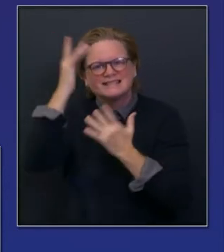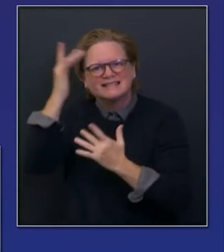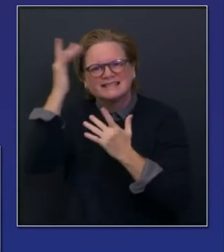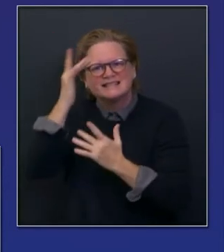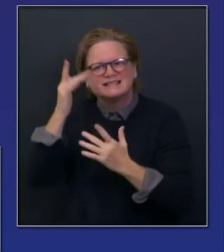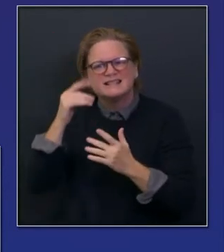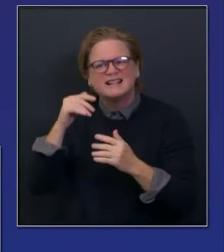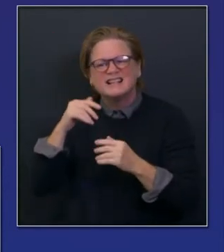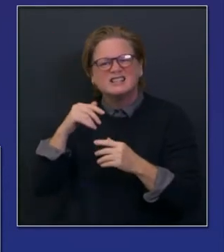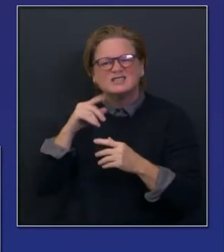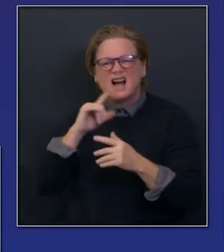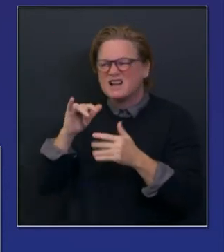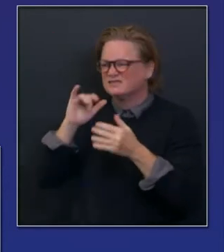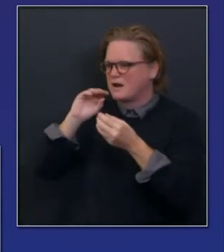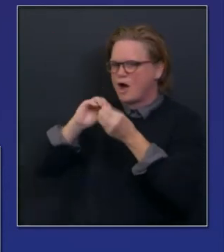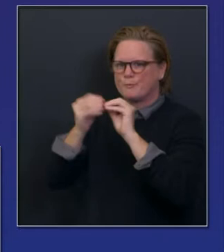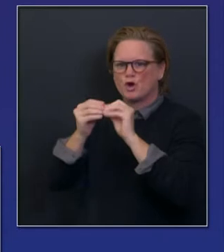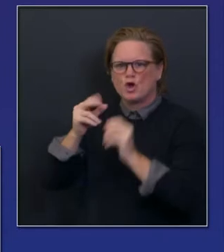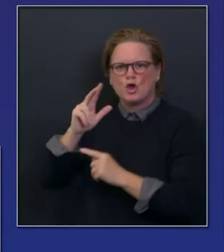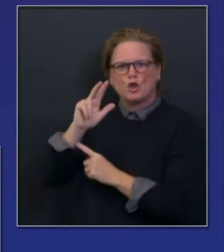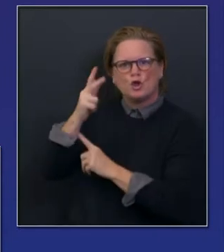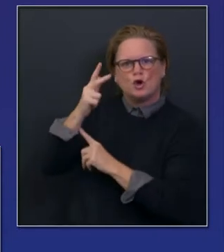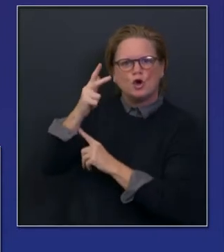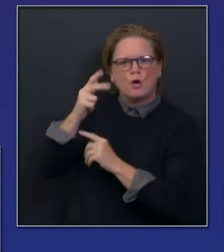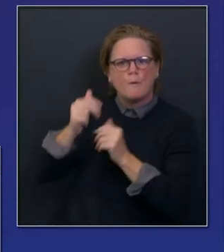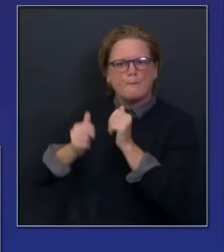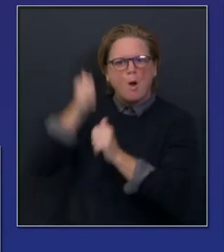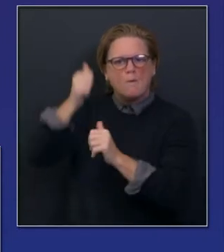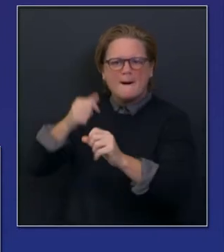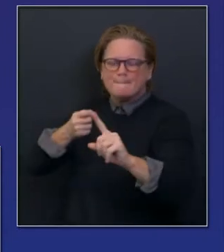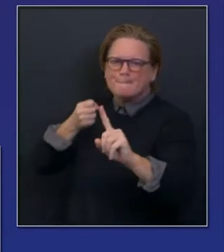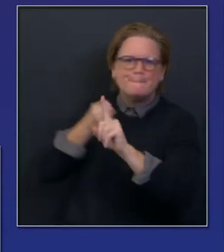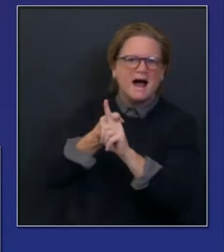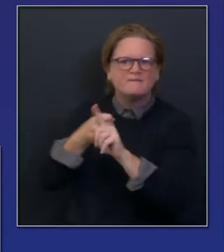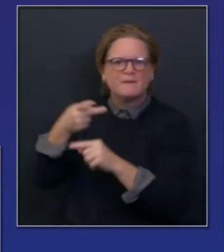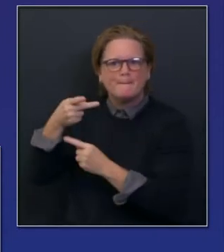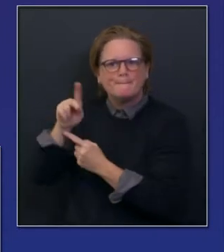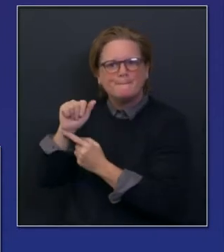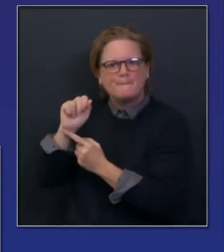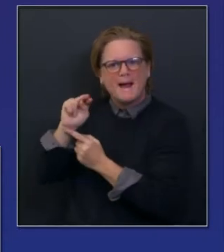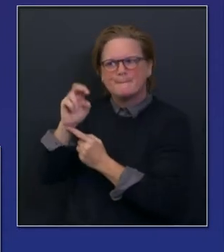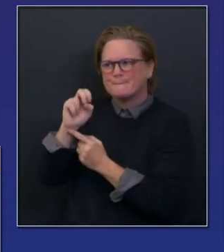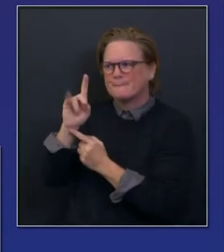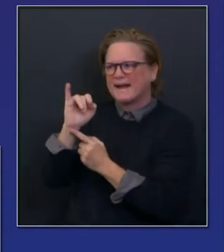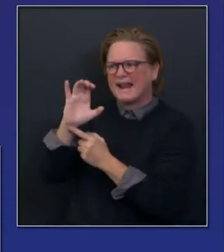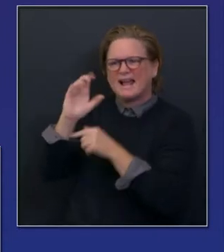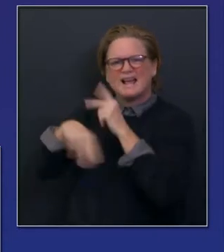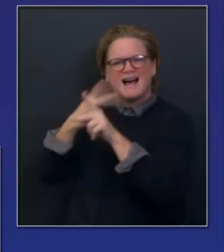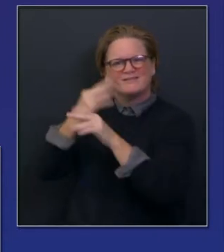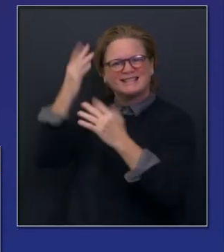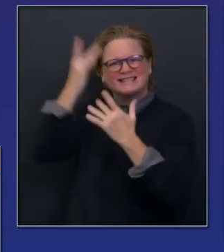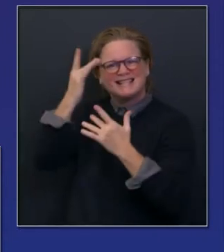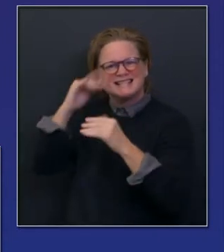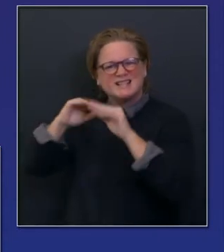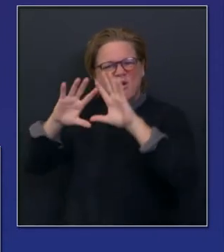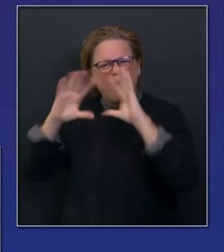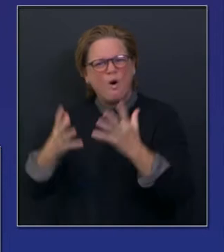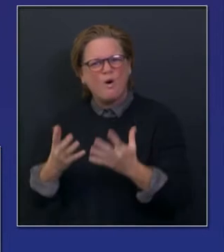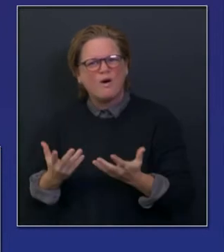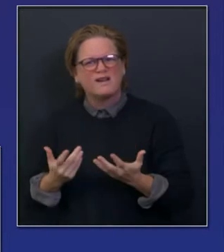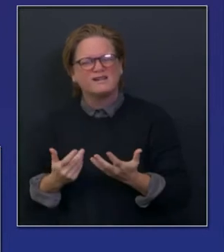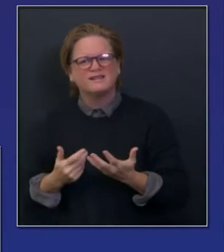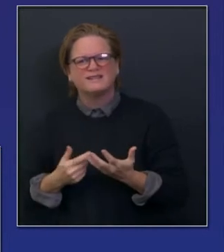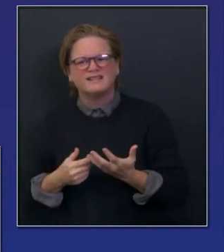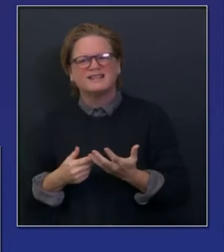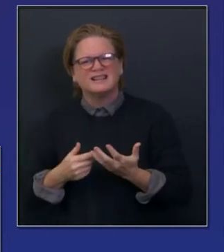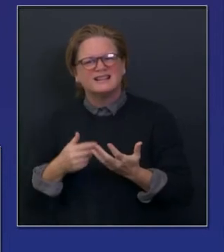lo que hemos llamado la tercera ola, y que esperamos que sea la última ola de esta enfermedad en nuestra comunidad. Pero estamos